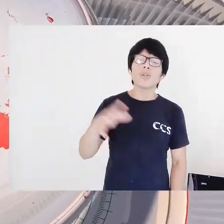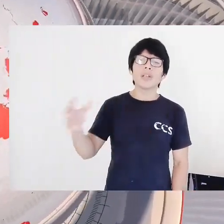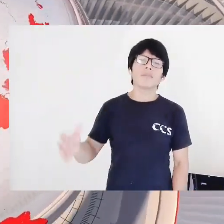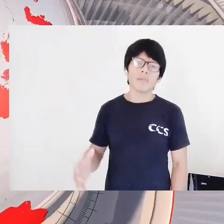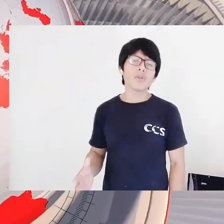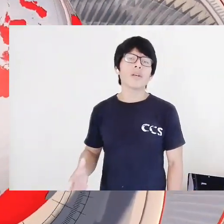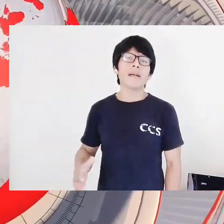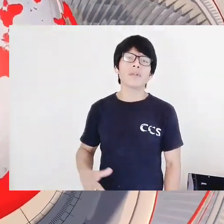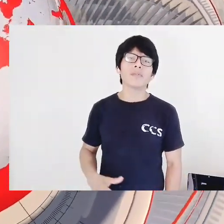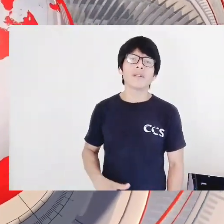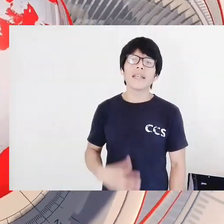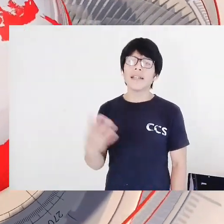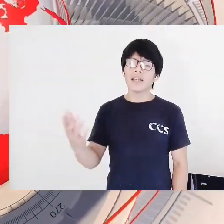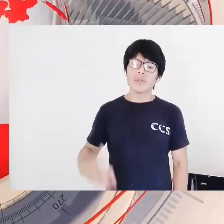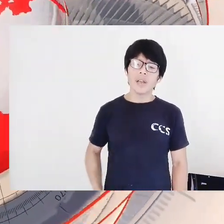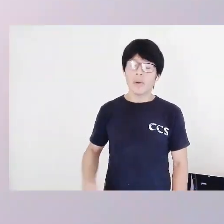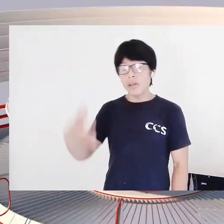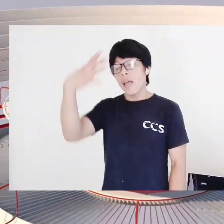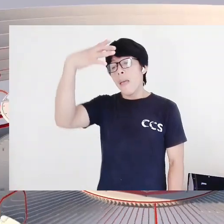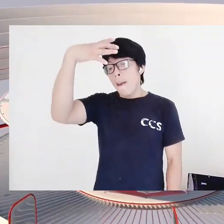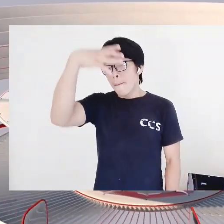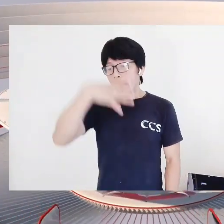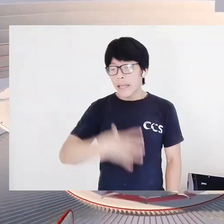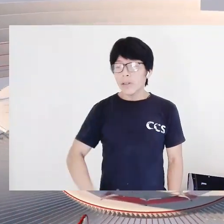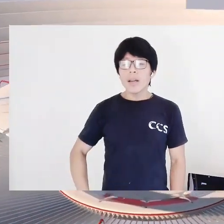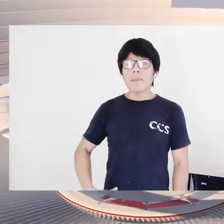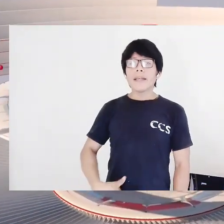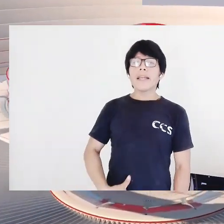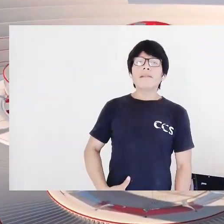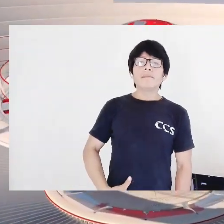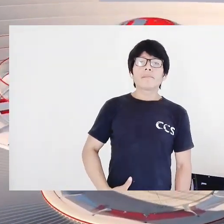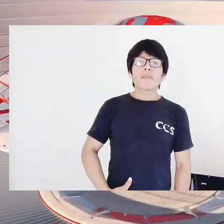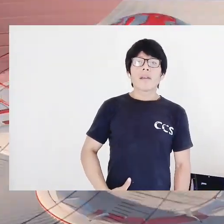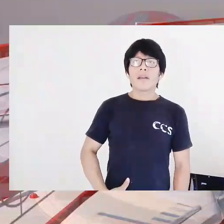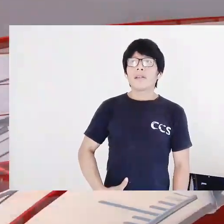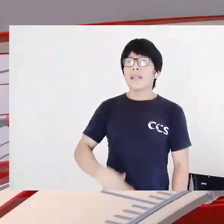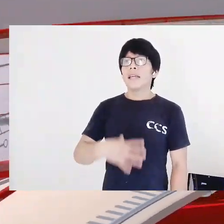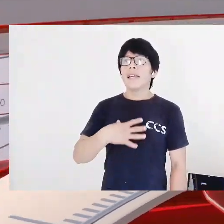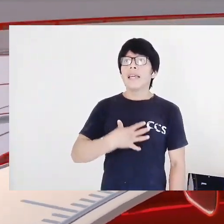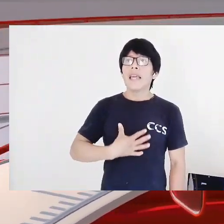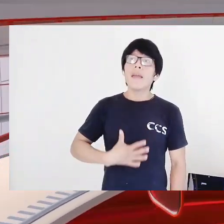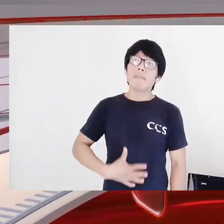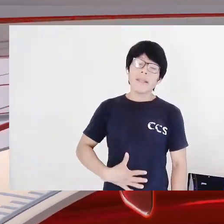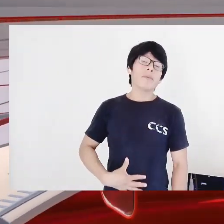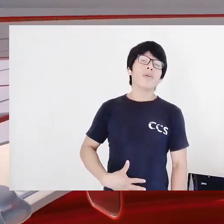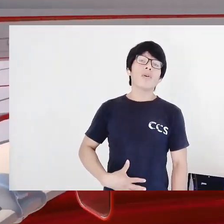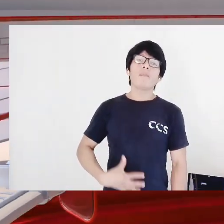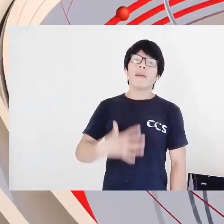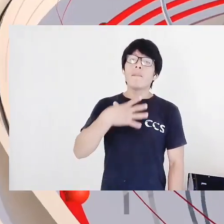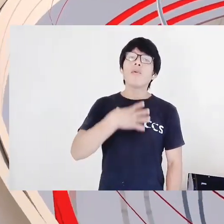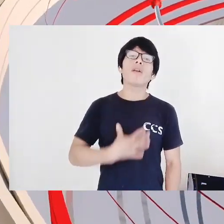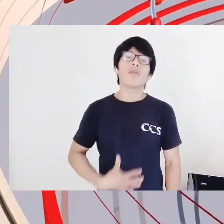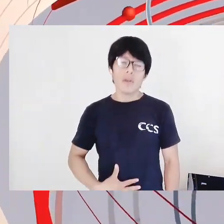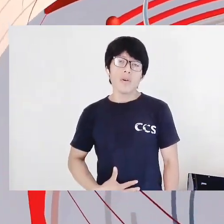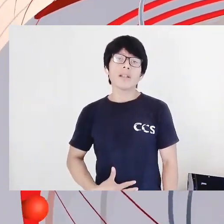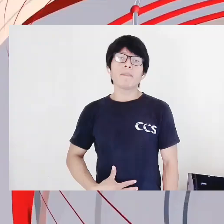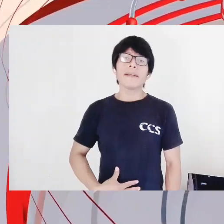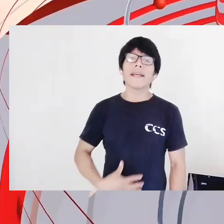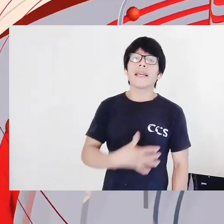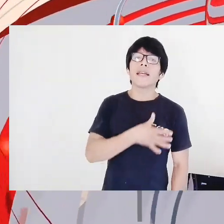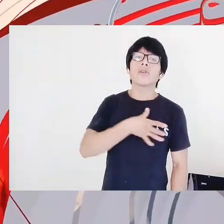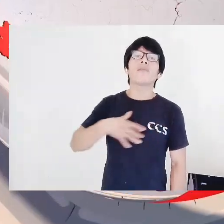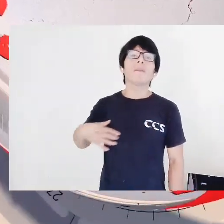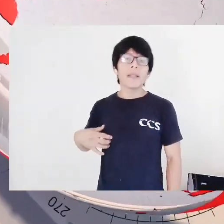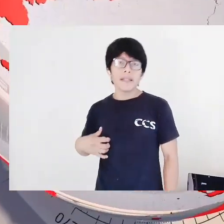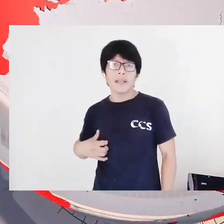hoy, 8 de marzo, Día Internacional de la Mujer, me quito la playera de epidemiólogo, me pongo otra